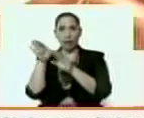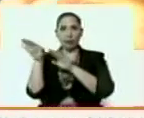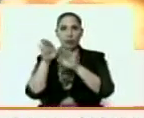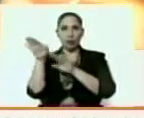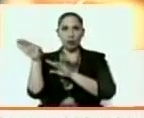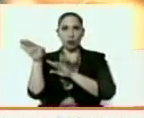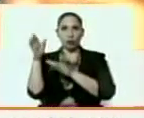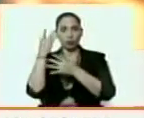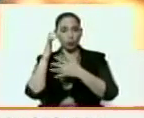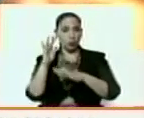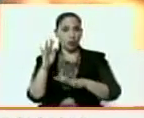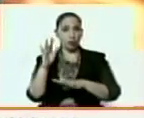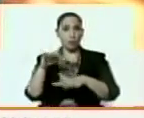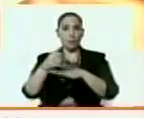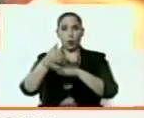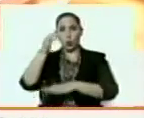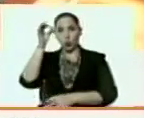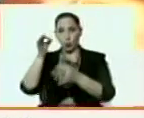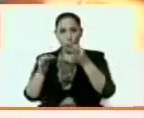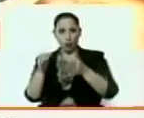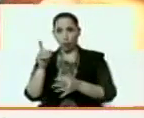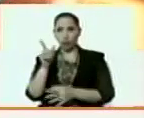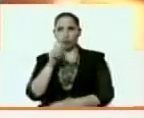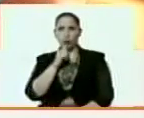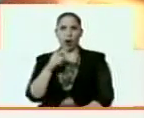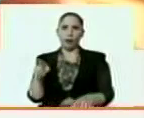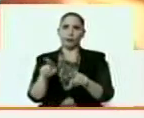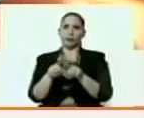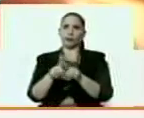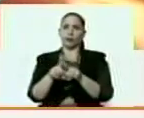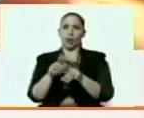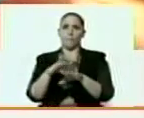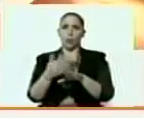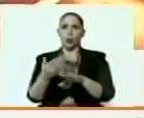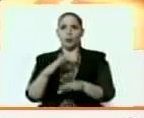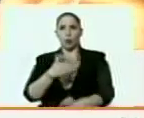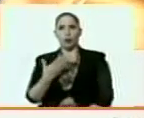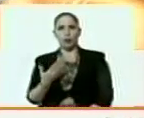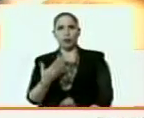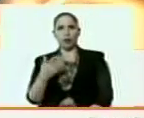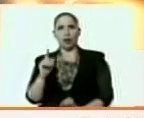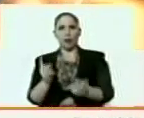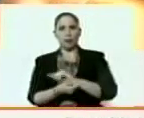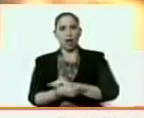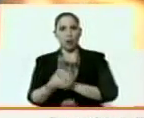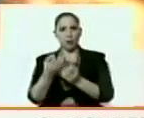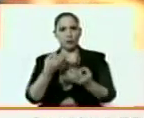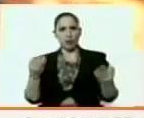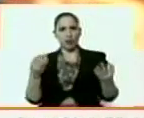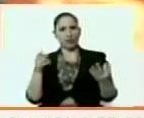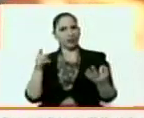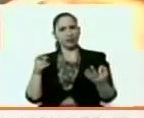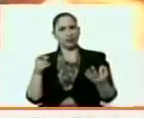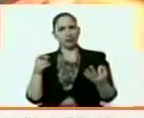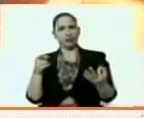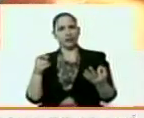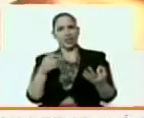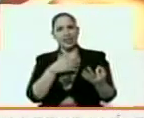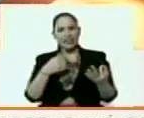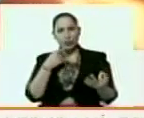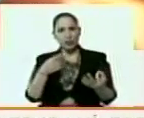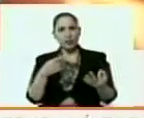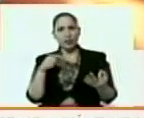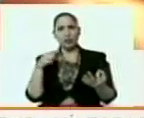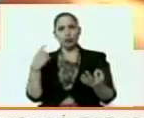de supuesto procurador? No es casualidad, o sea, no, porque podía haberlo cambiado perfectamente. No se trata solamente, lo que quiero decir es que no se